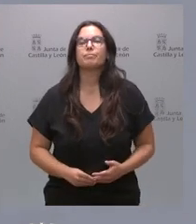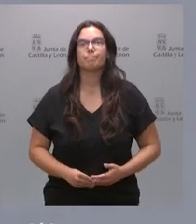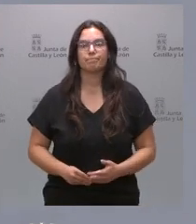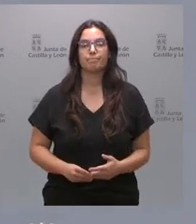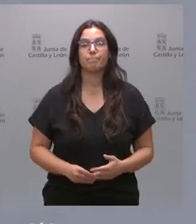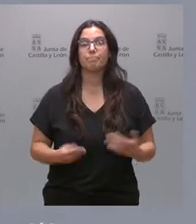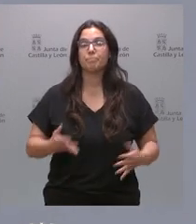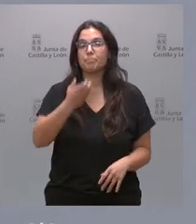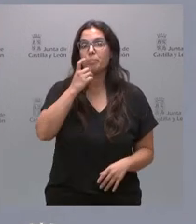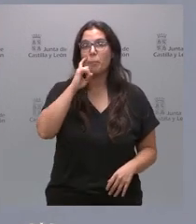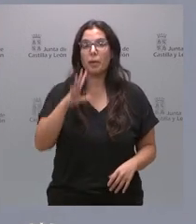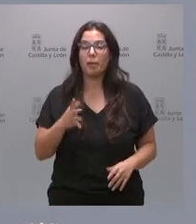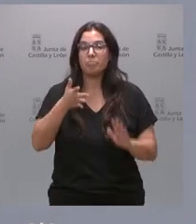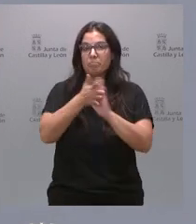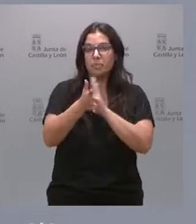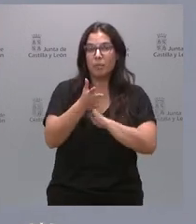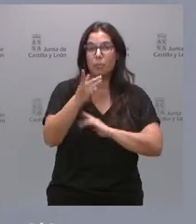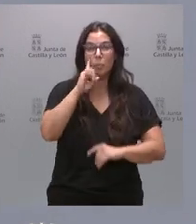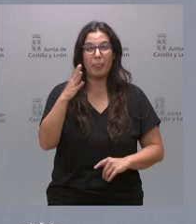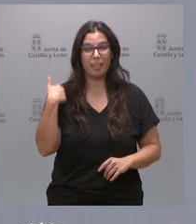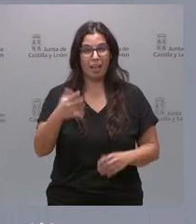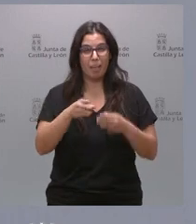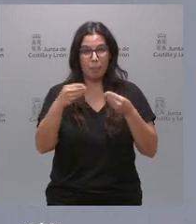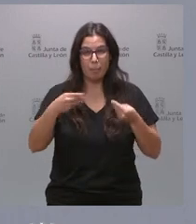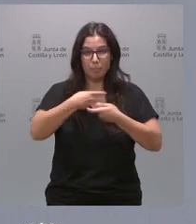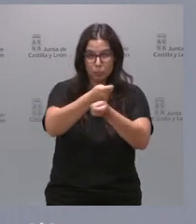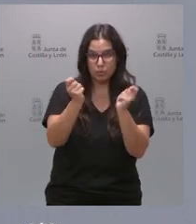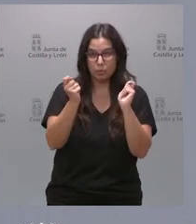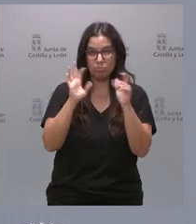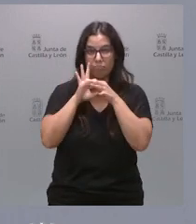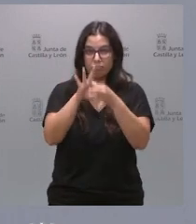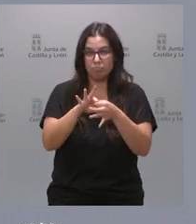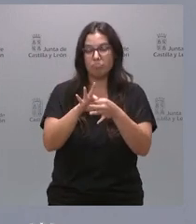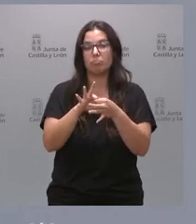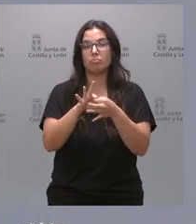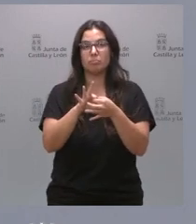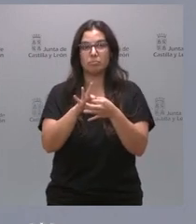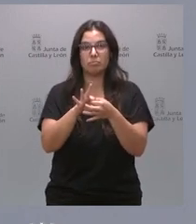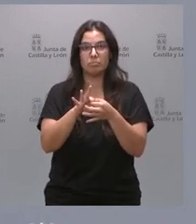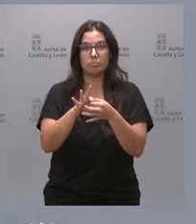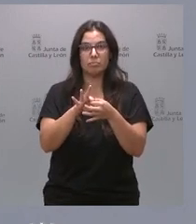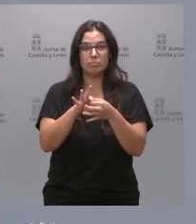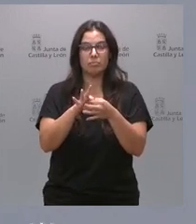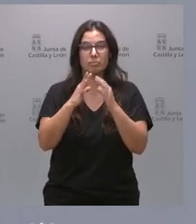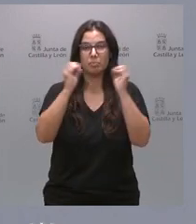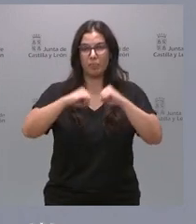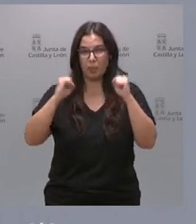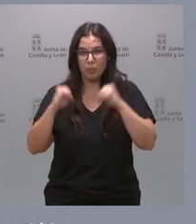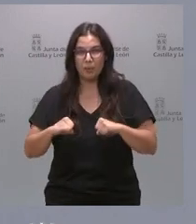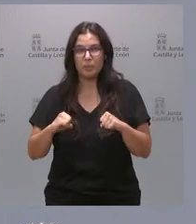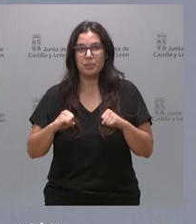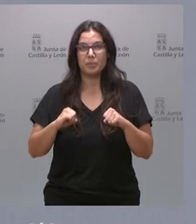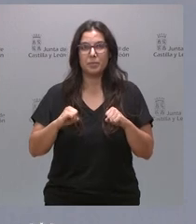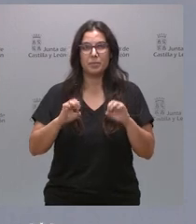si les parece comentamos creo que les hemos entregado ya la documentación relativa a los acuerdos